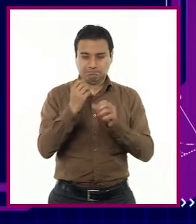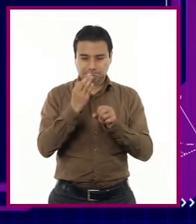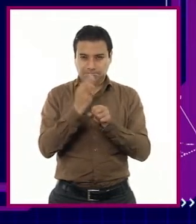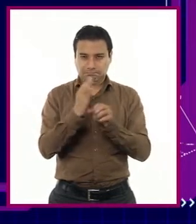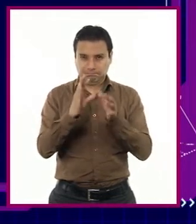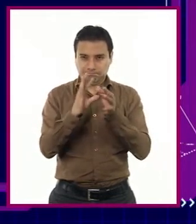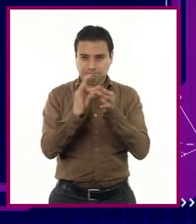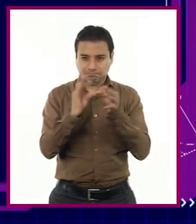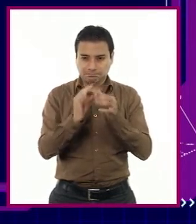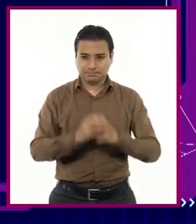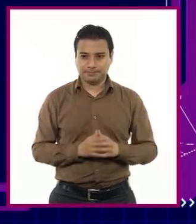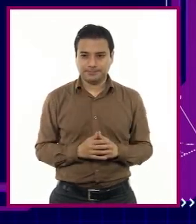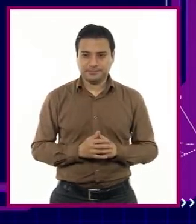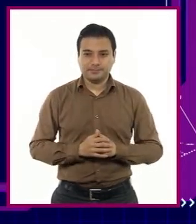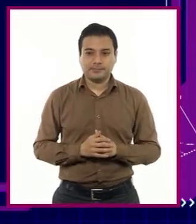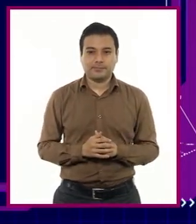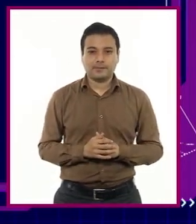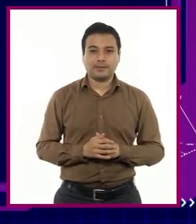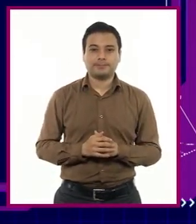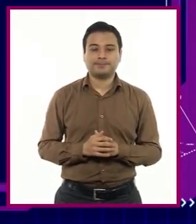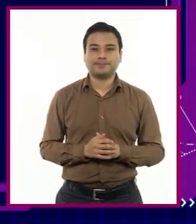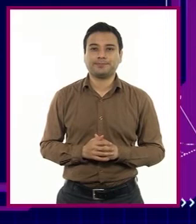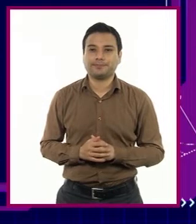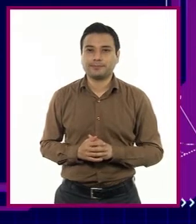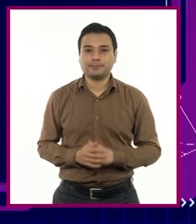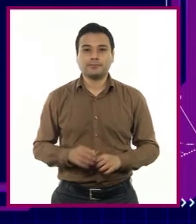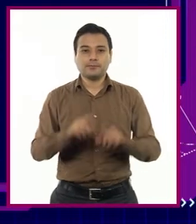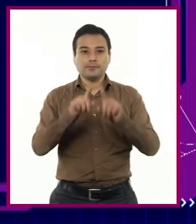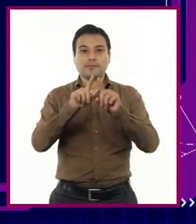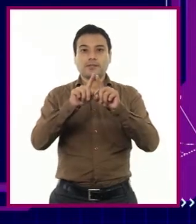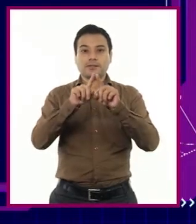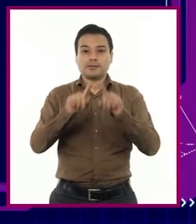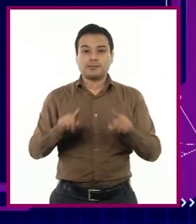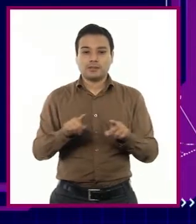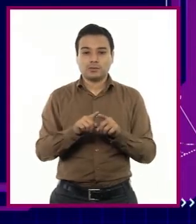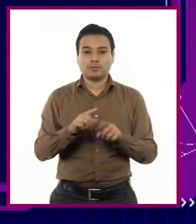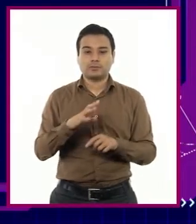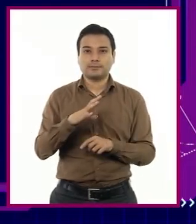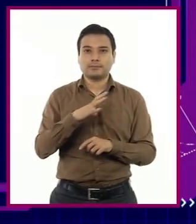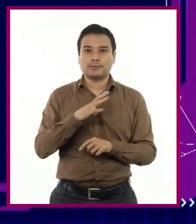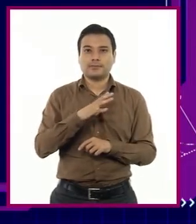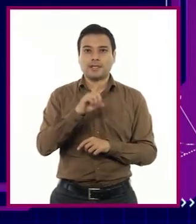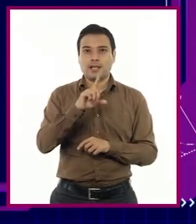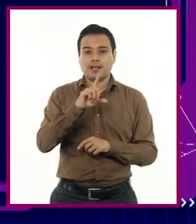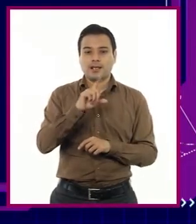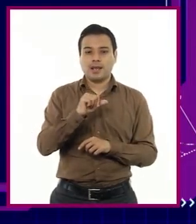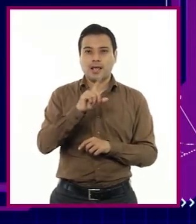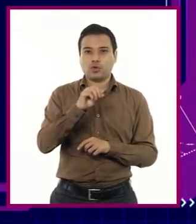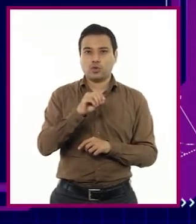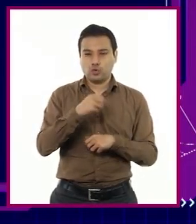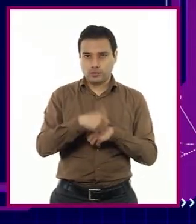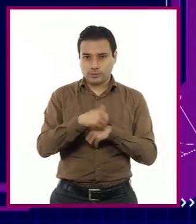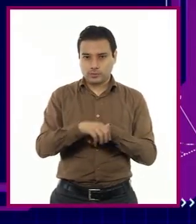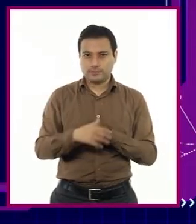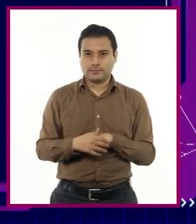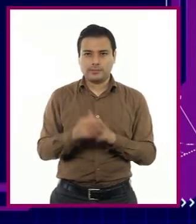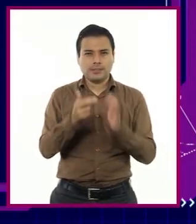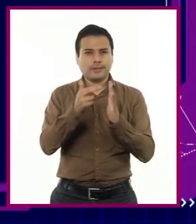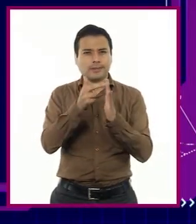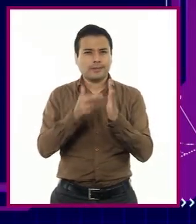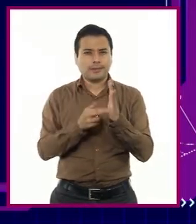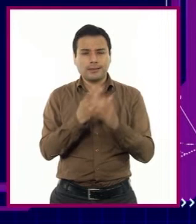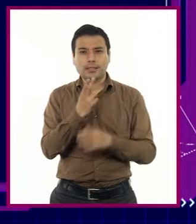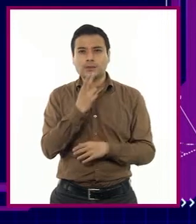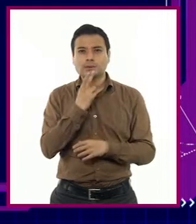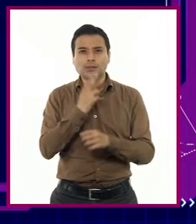compartiremos. En este ejemplo, los triángulos solo poseen las medidas de los lados. Por lo tanto, el criterio que nos permite